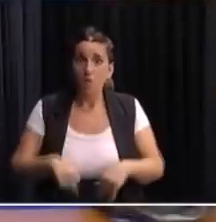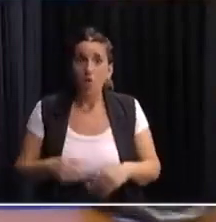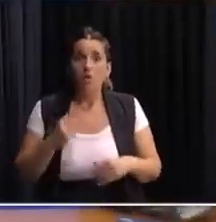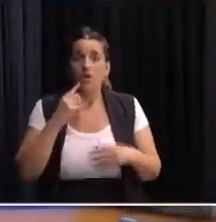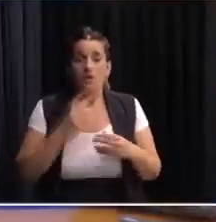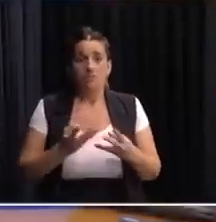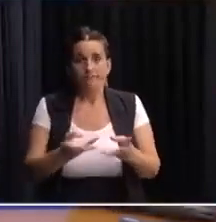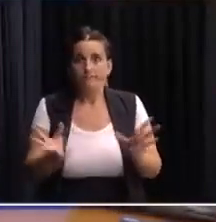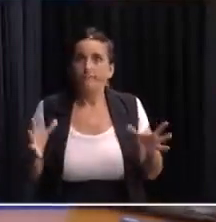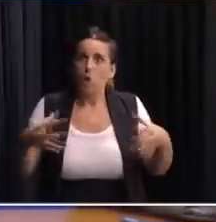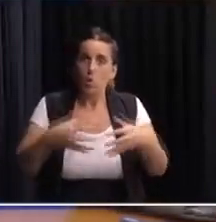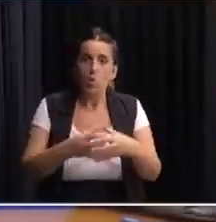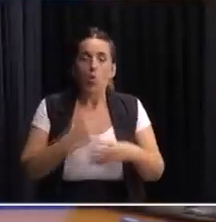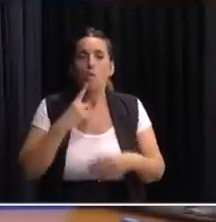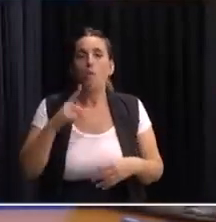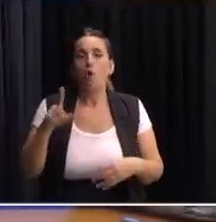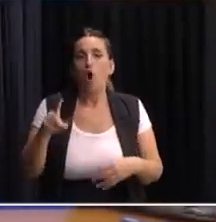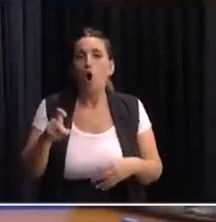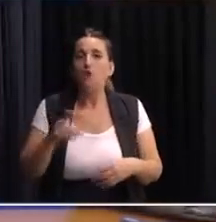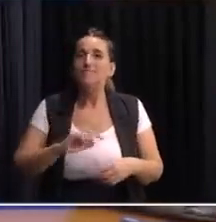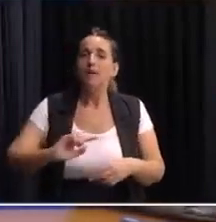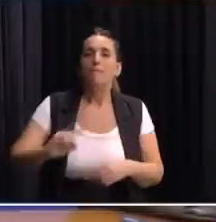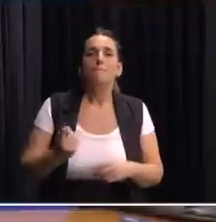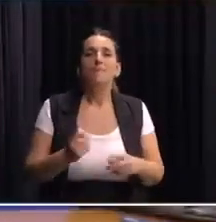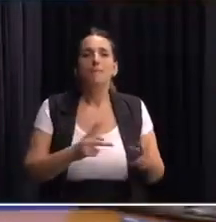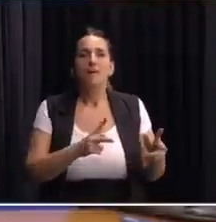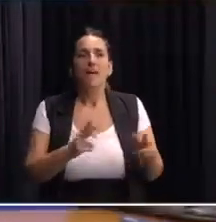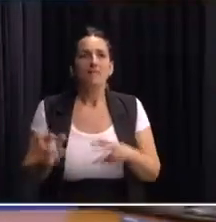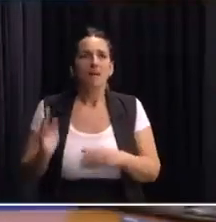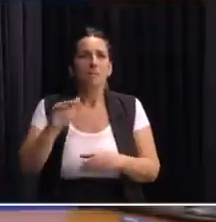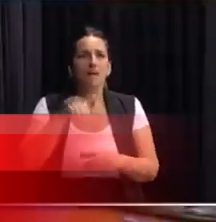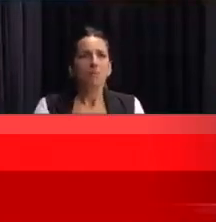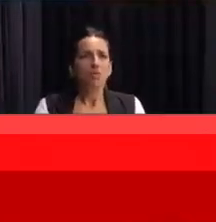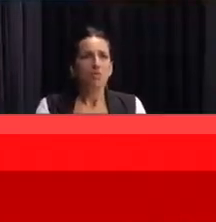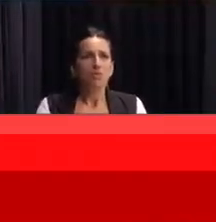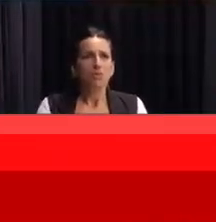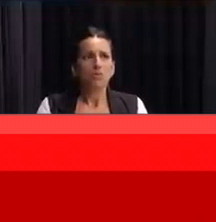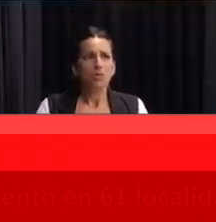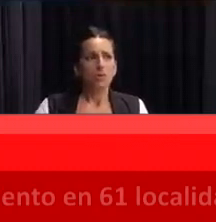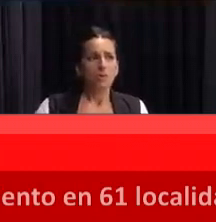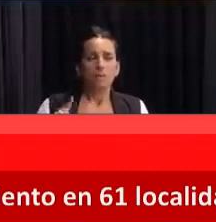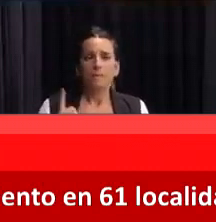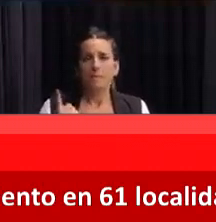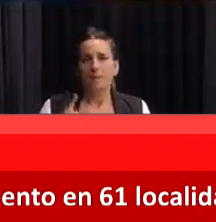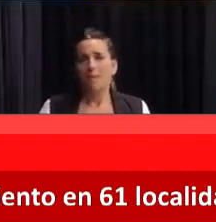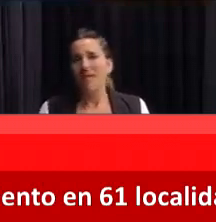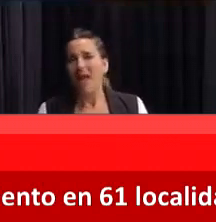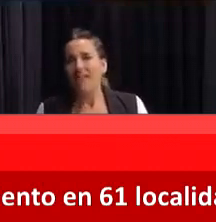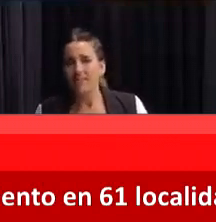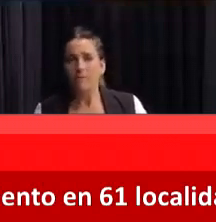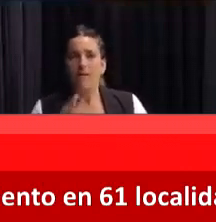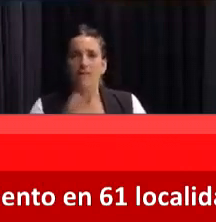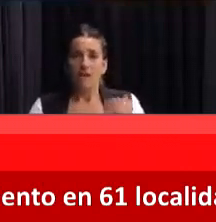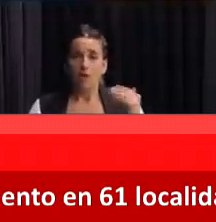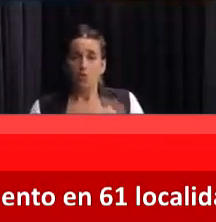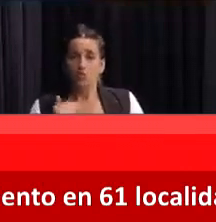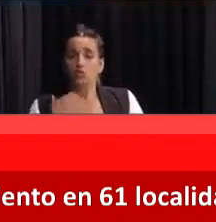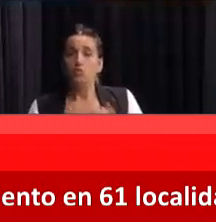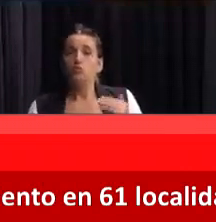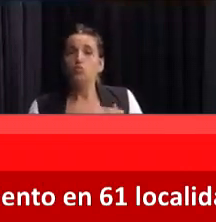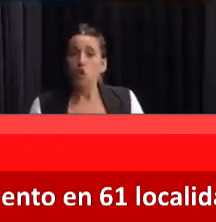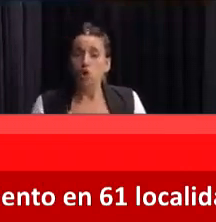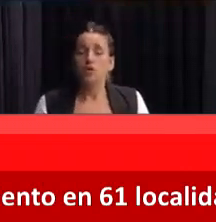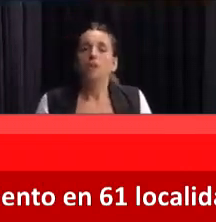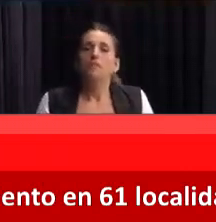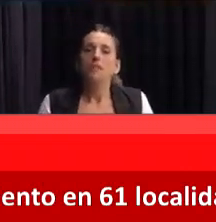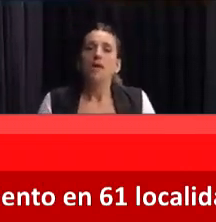anunciamos la votación hoy en el directorio de la oc de la primera etapa de la primera etapa